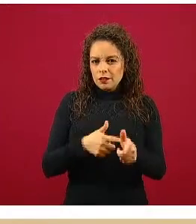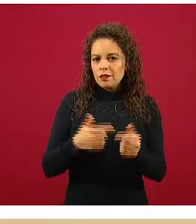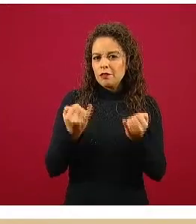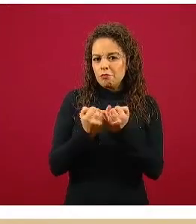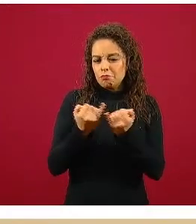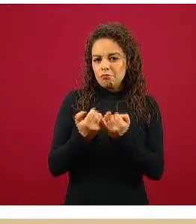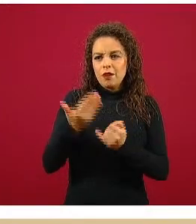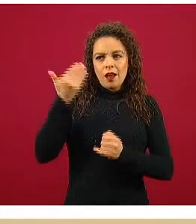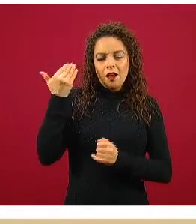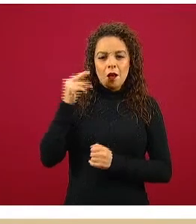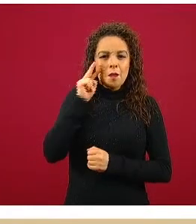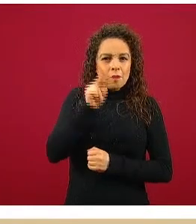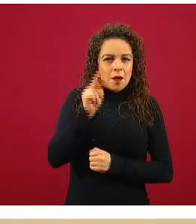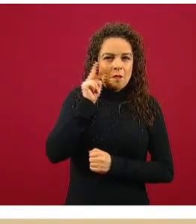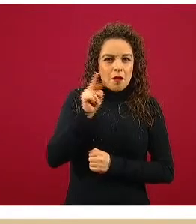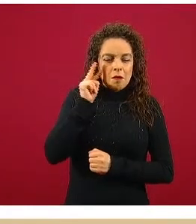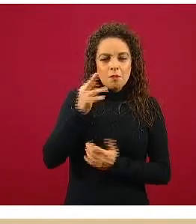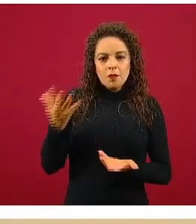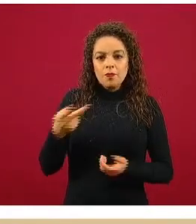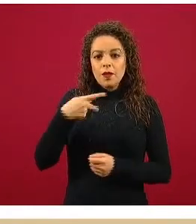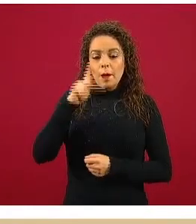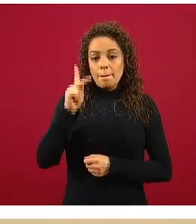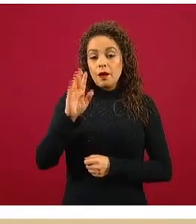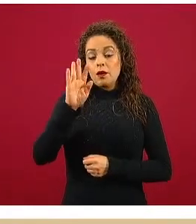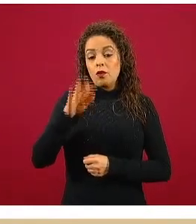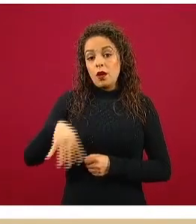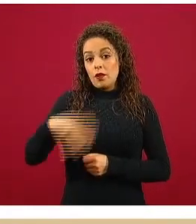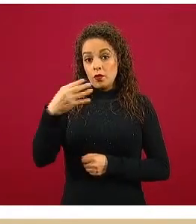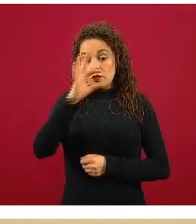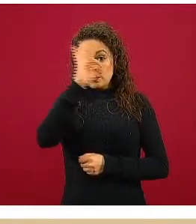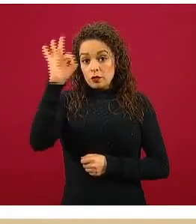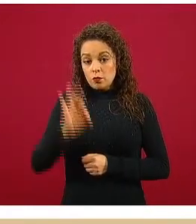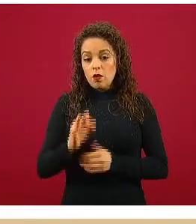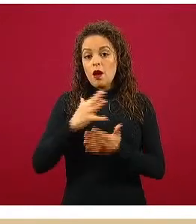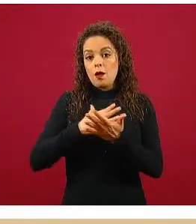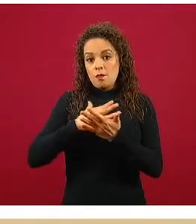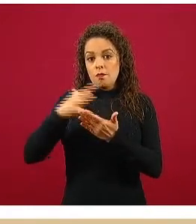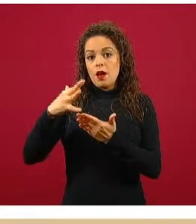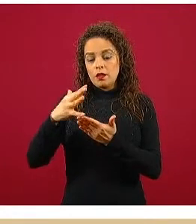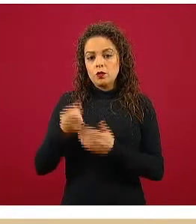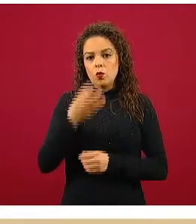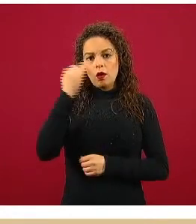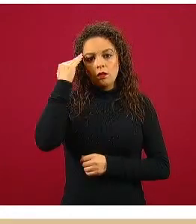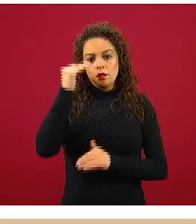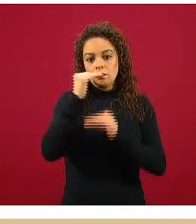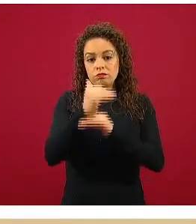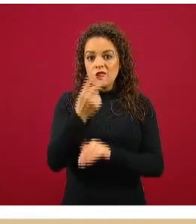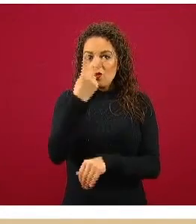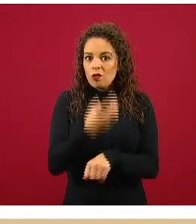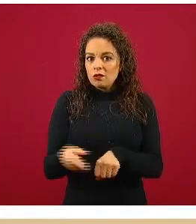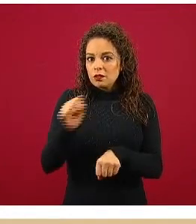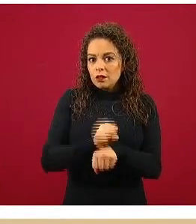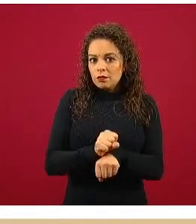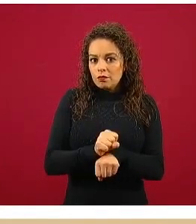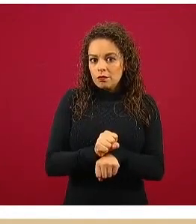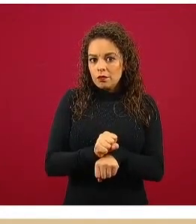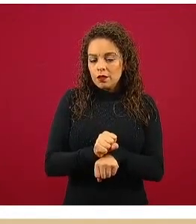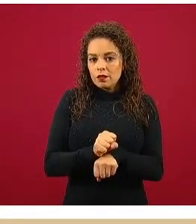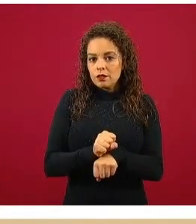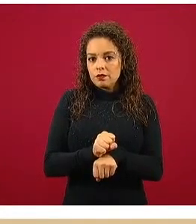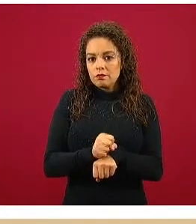Sin embargo, ya es un incremento de casi un 14% en un lapso de 2 semanas desde que inició este tipo